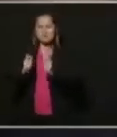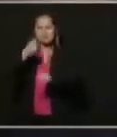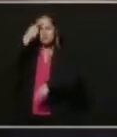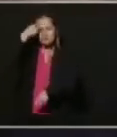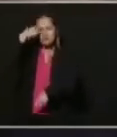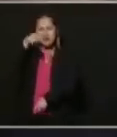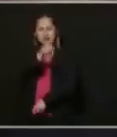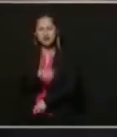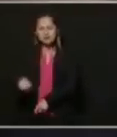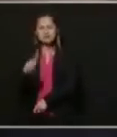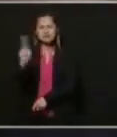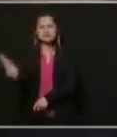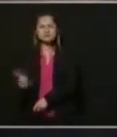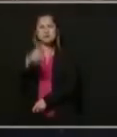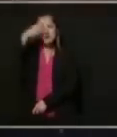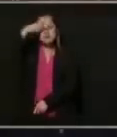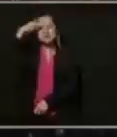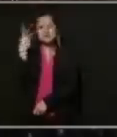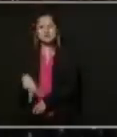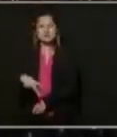México.